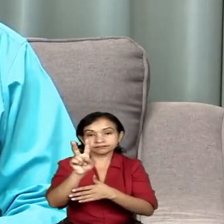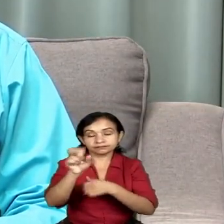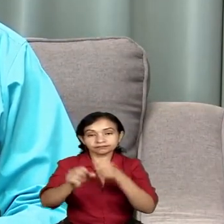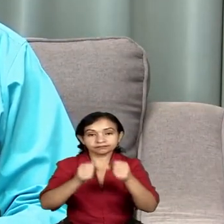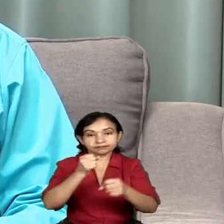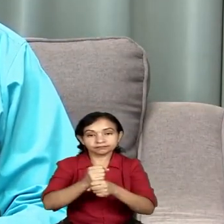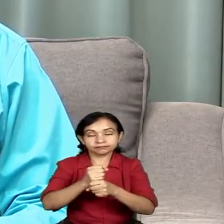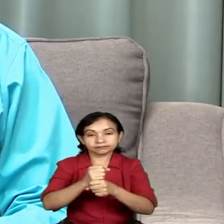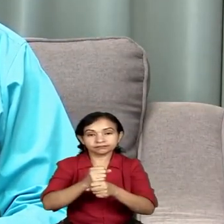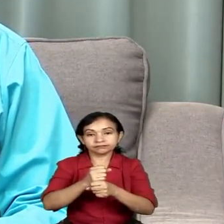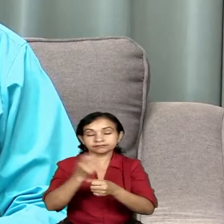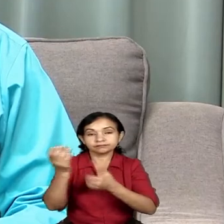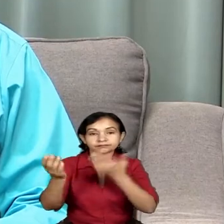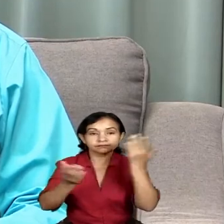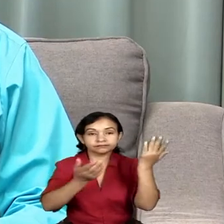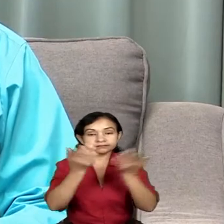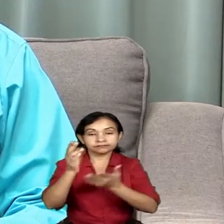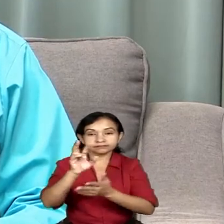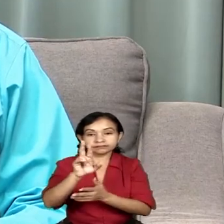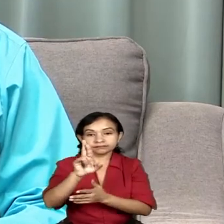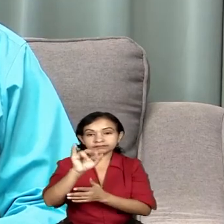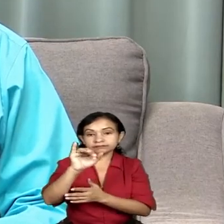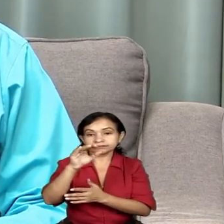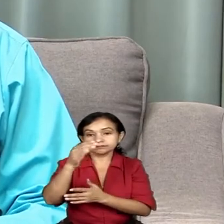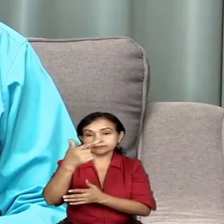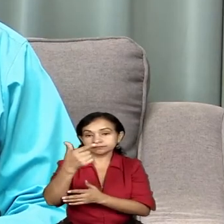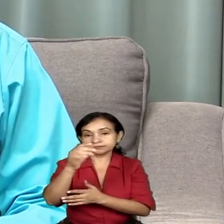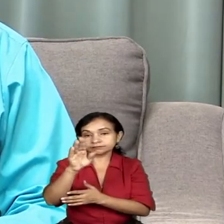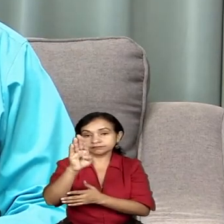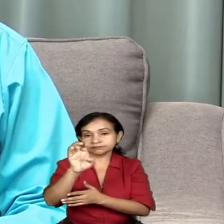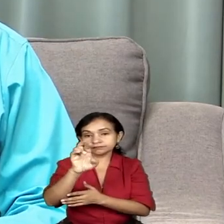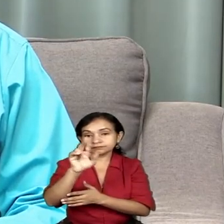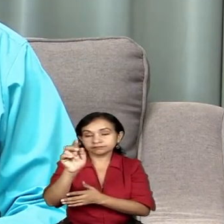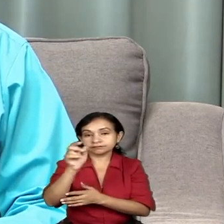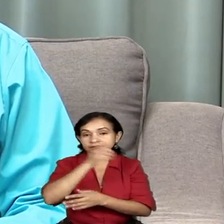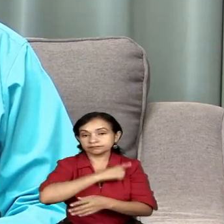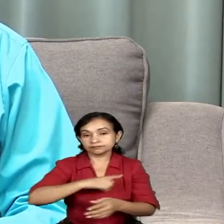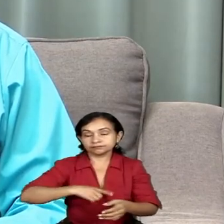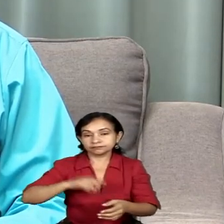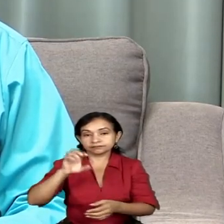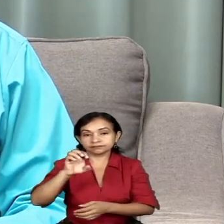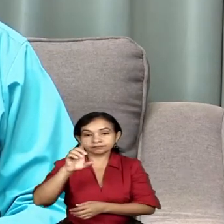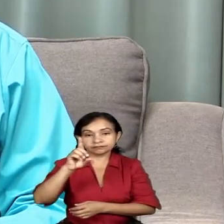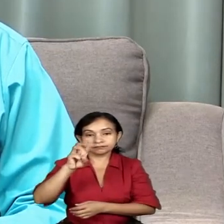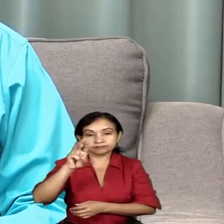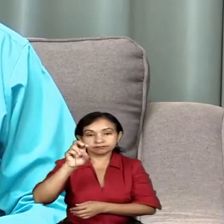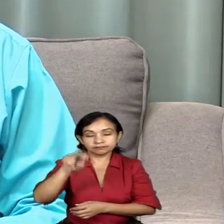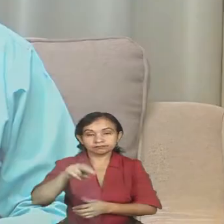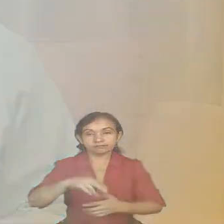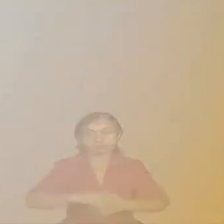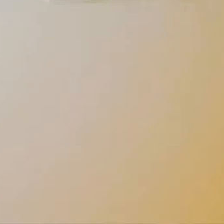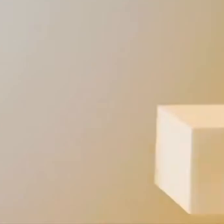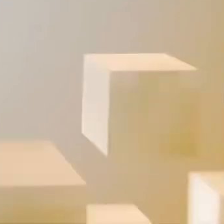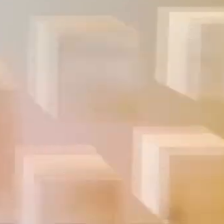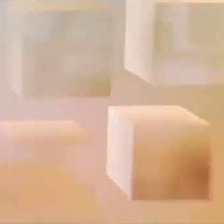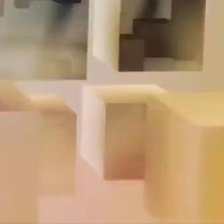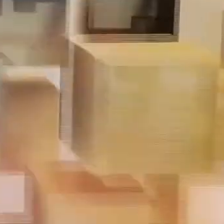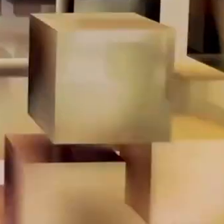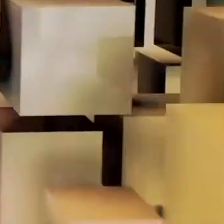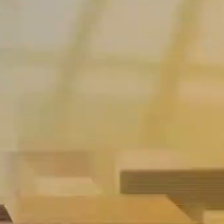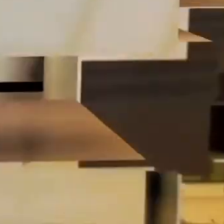gesta libertaria del poeta y héroe nacional Rigoberto López Pérez con nuestro diputado Edwin Castro. Ya volvemos.